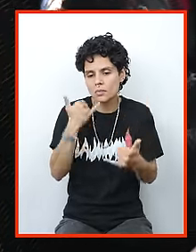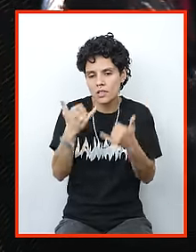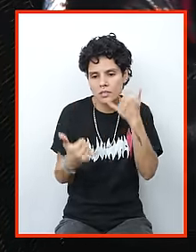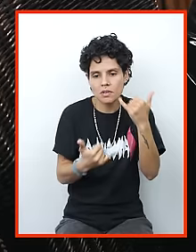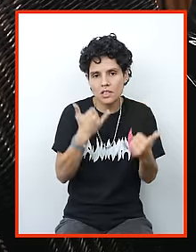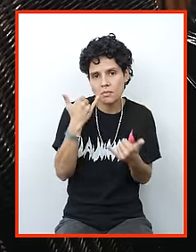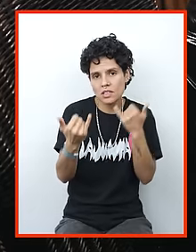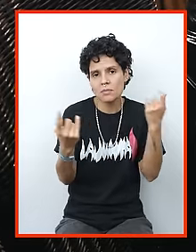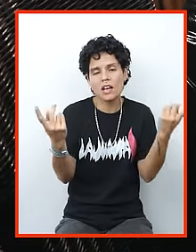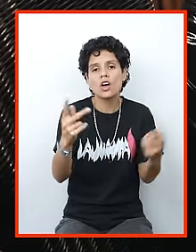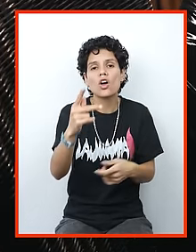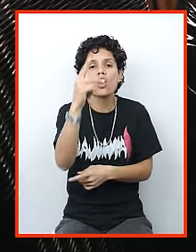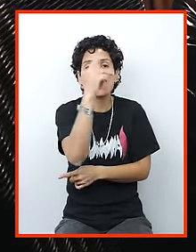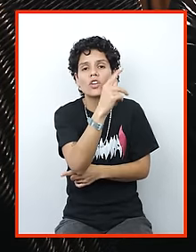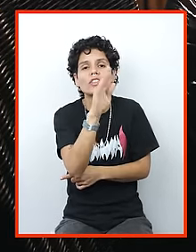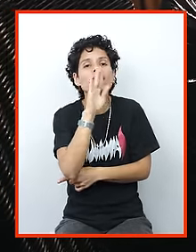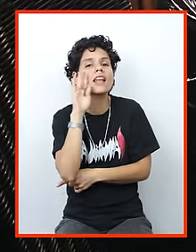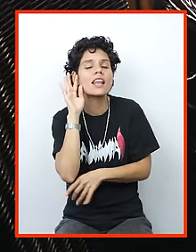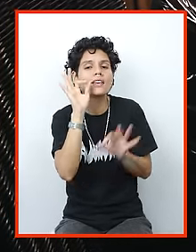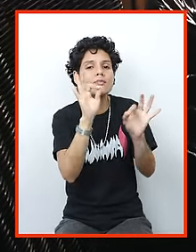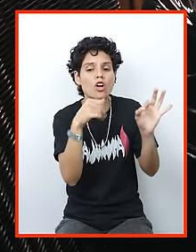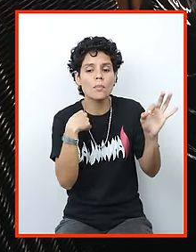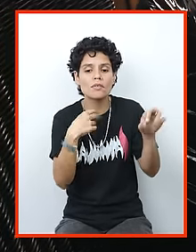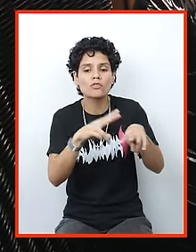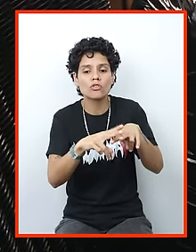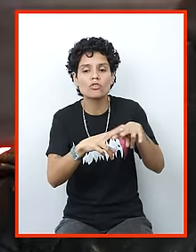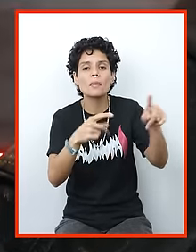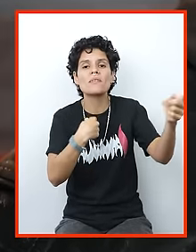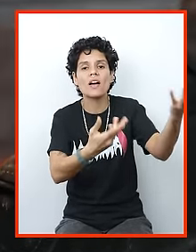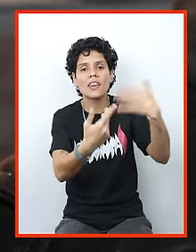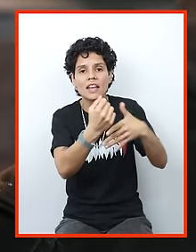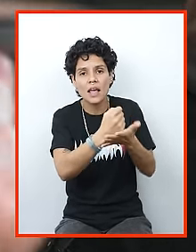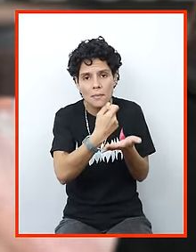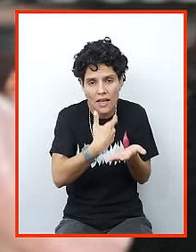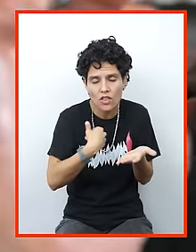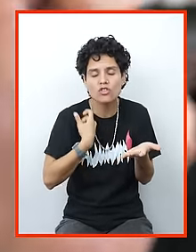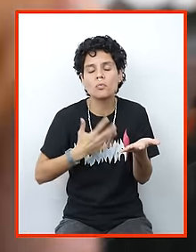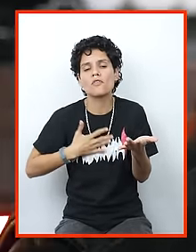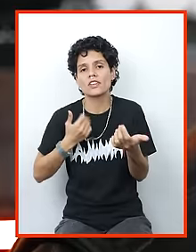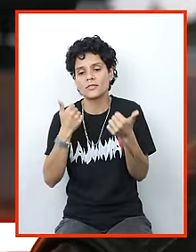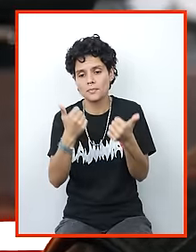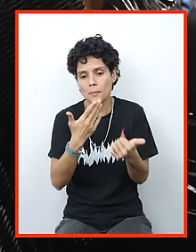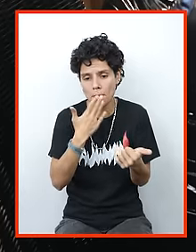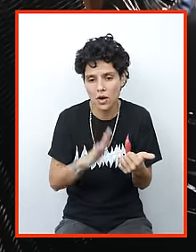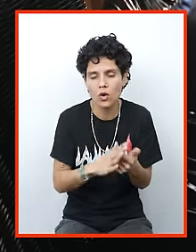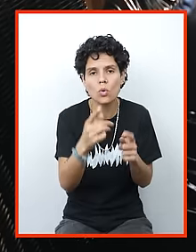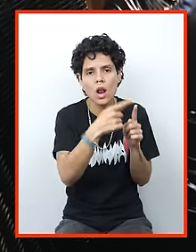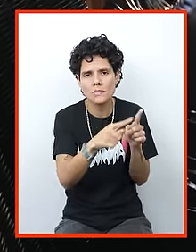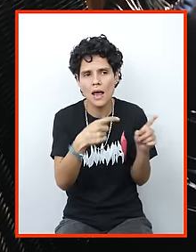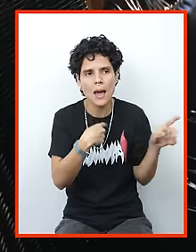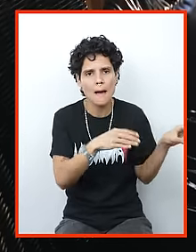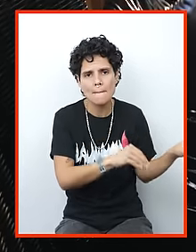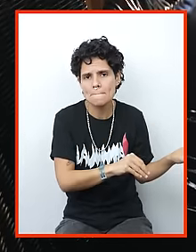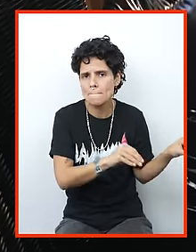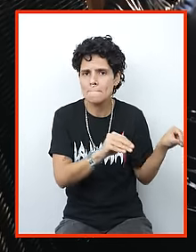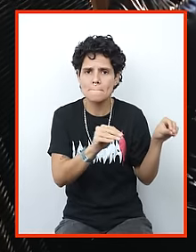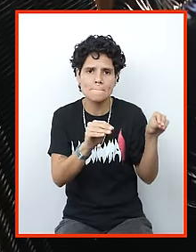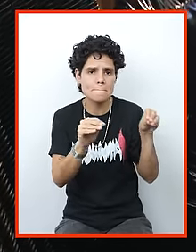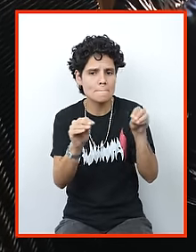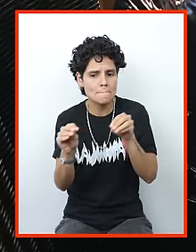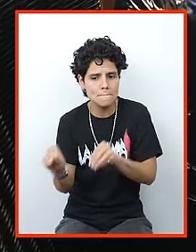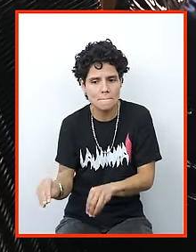como la residencia sanitaria, porque yo decía, esa es mi solución, como que si voy para allá me van a dar remedio, me voy a sentir mejor. Pasaba una semana